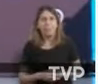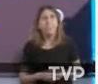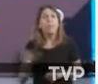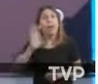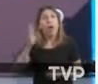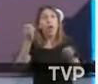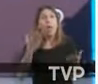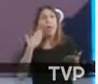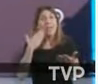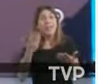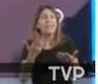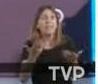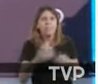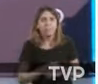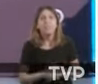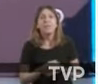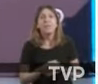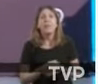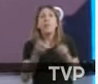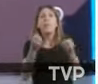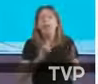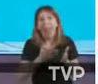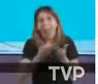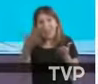Hola, buenas tardes. ¿Qué tal, Alberto? Buen año.